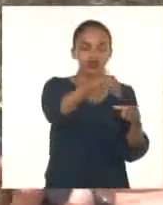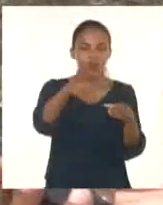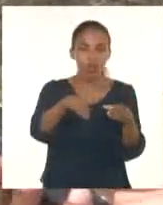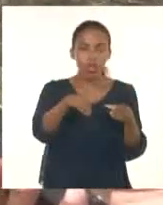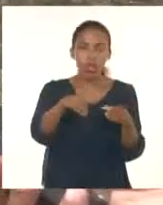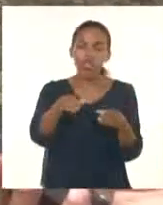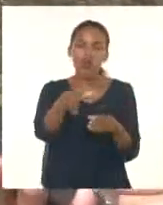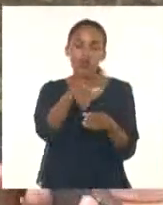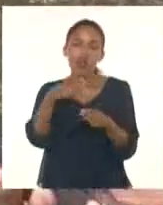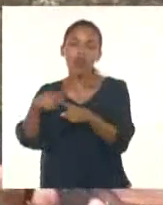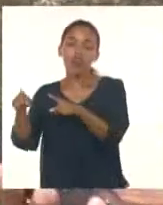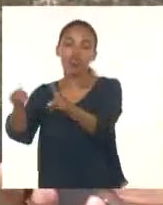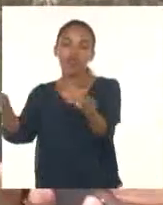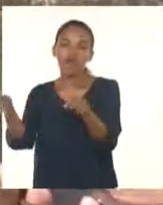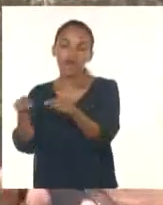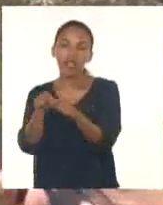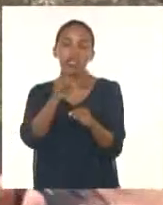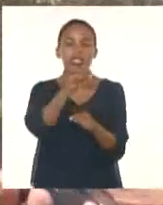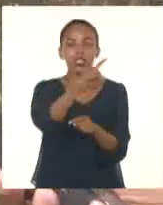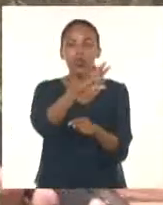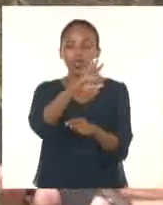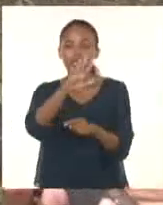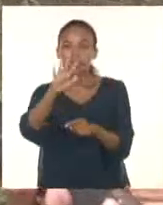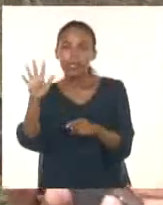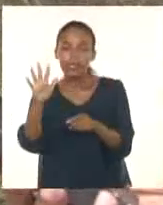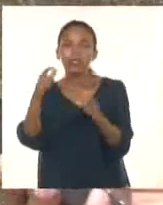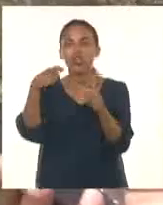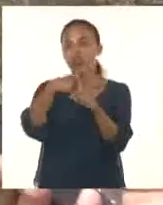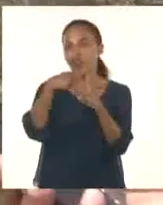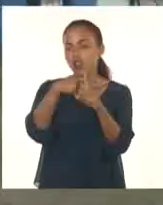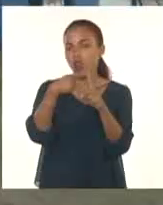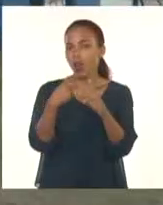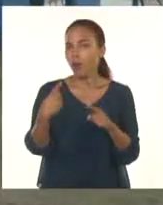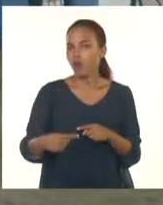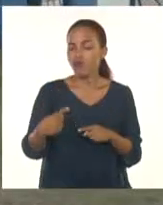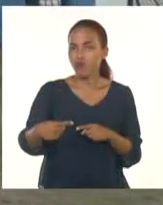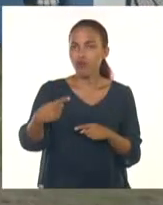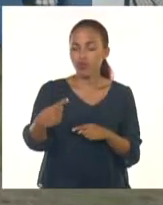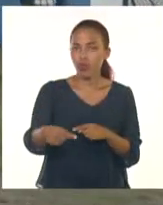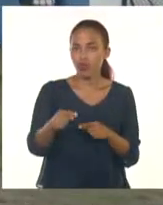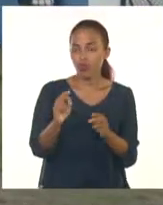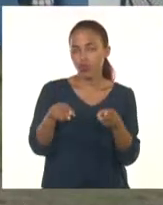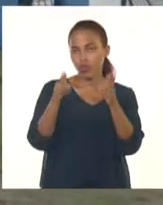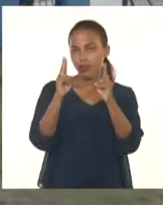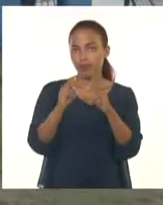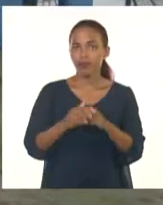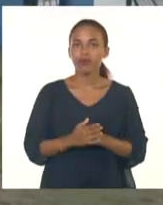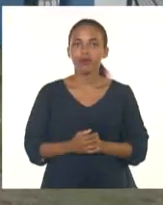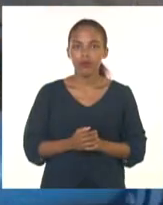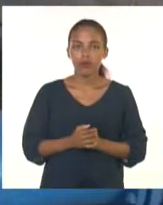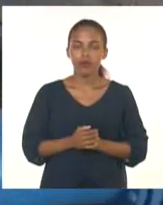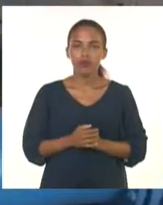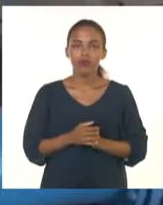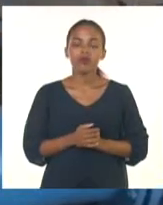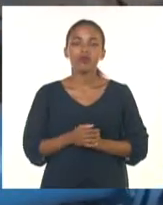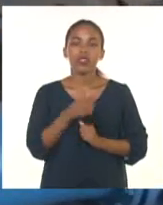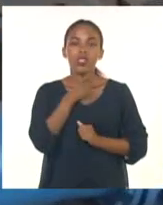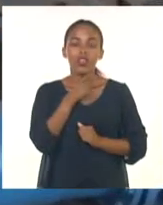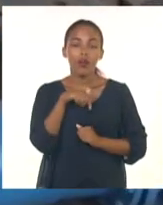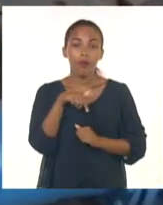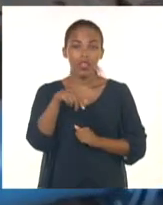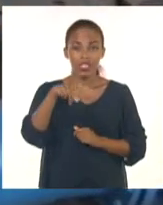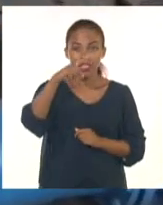de unos 135, 140 kilogramos diarios al hotel. A evaluar la marcha de la recuperación hidráulica de Santa